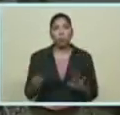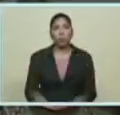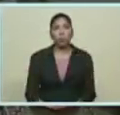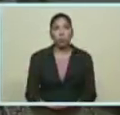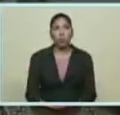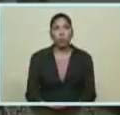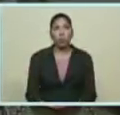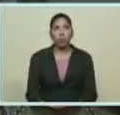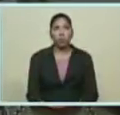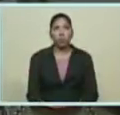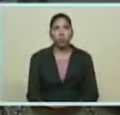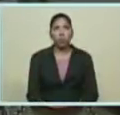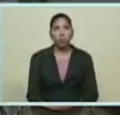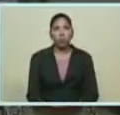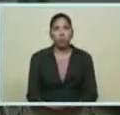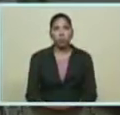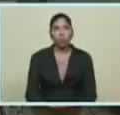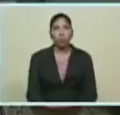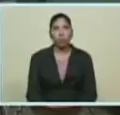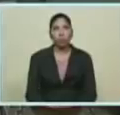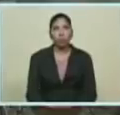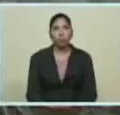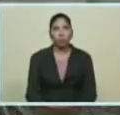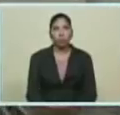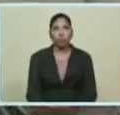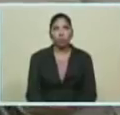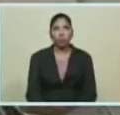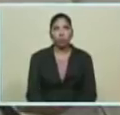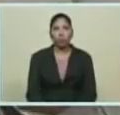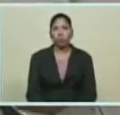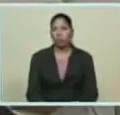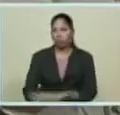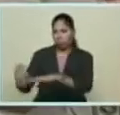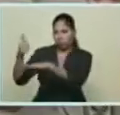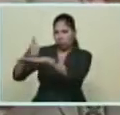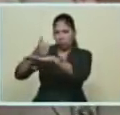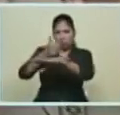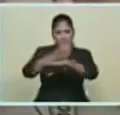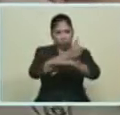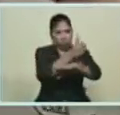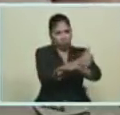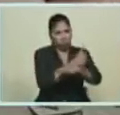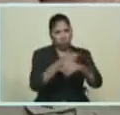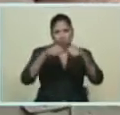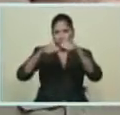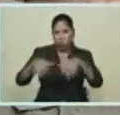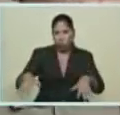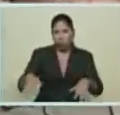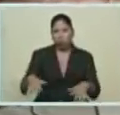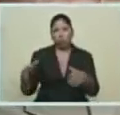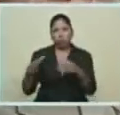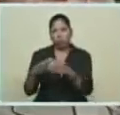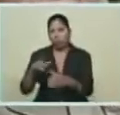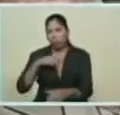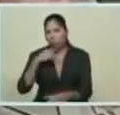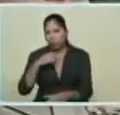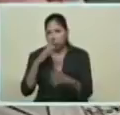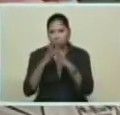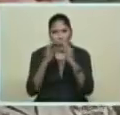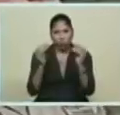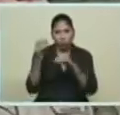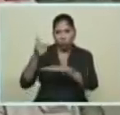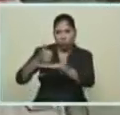jefe, mayores generales, almirantes, jefe de los componentes y de la Milicia Nacional Bolivariana,